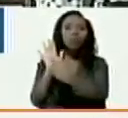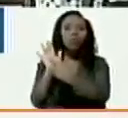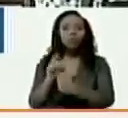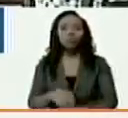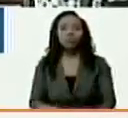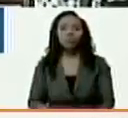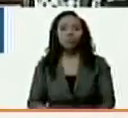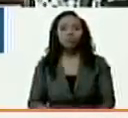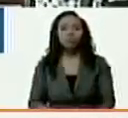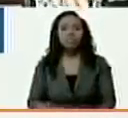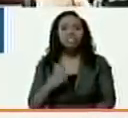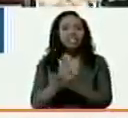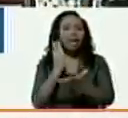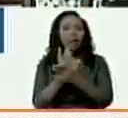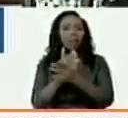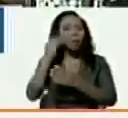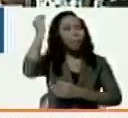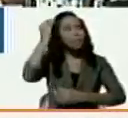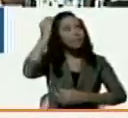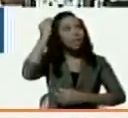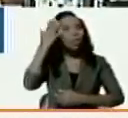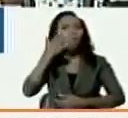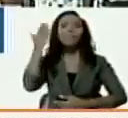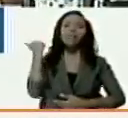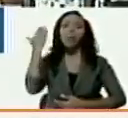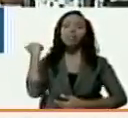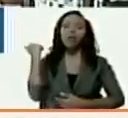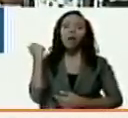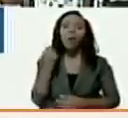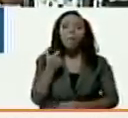Muy de pasado, muy poco de futuro.